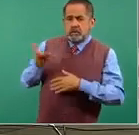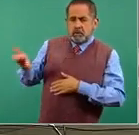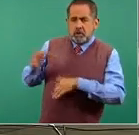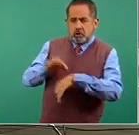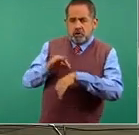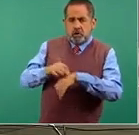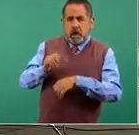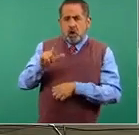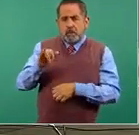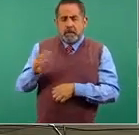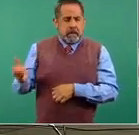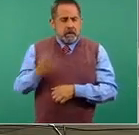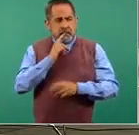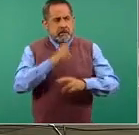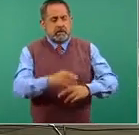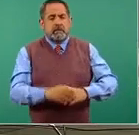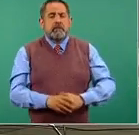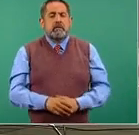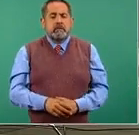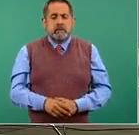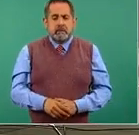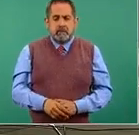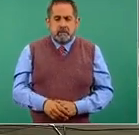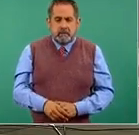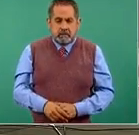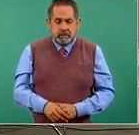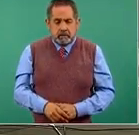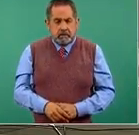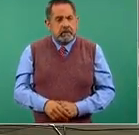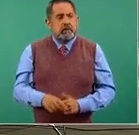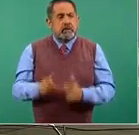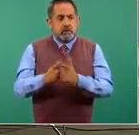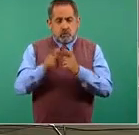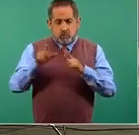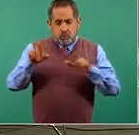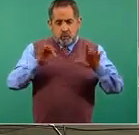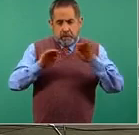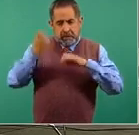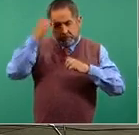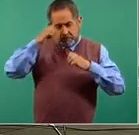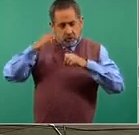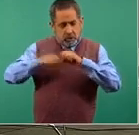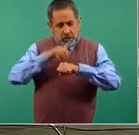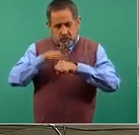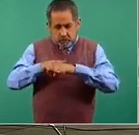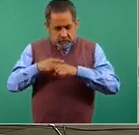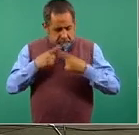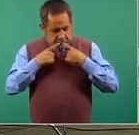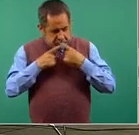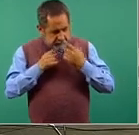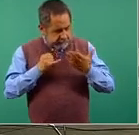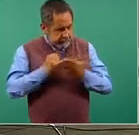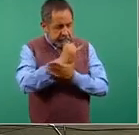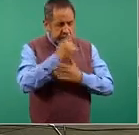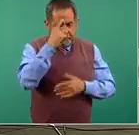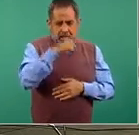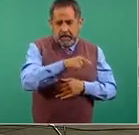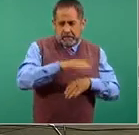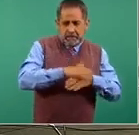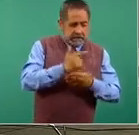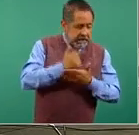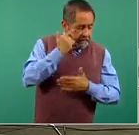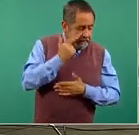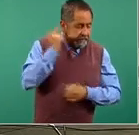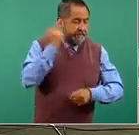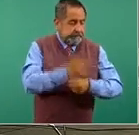doctor Alomía, si es tan amable de comentar. Sí, con mucho gusto. Este grupo de expertos nacional, que es el que dictamina los ESAVIS graves,